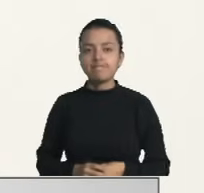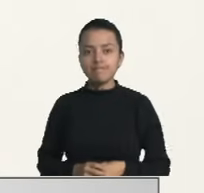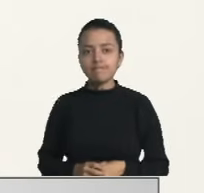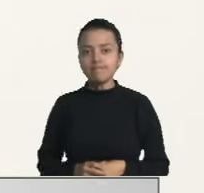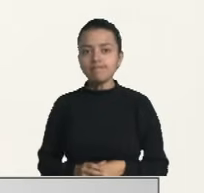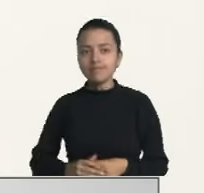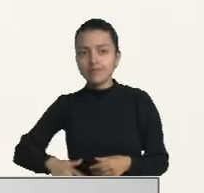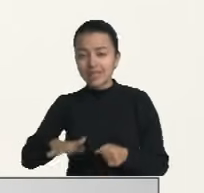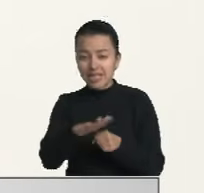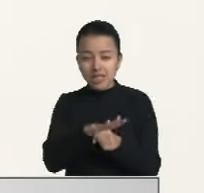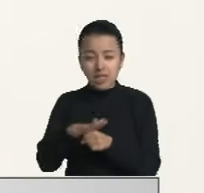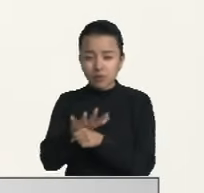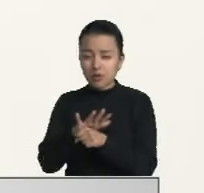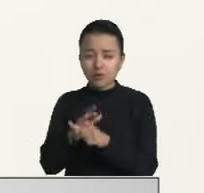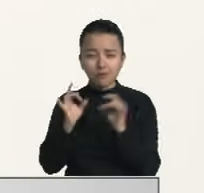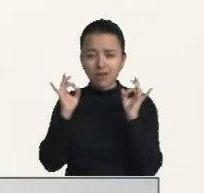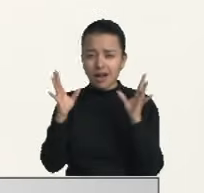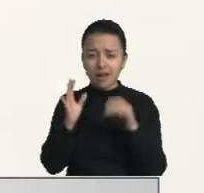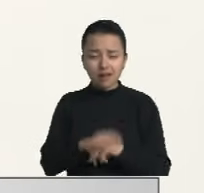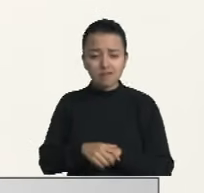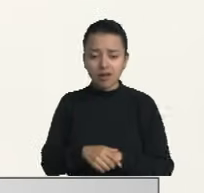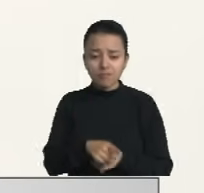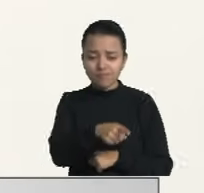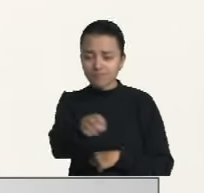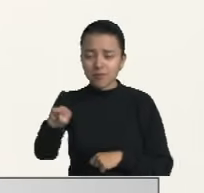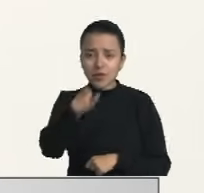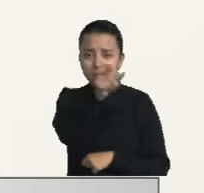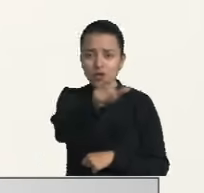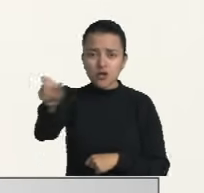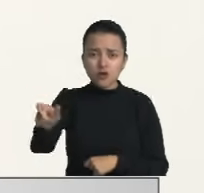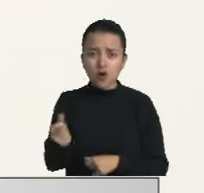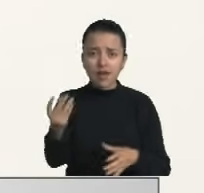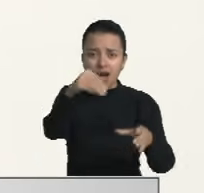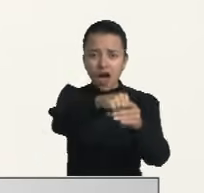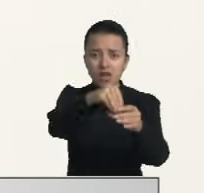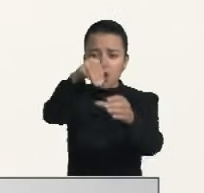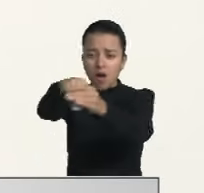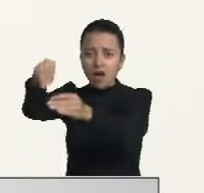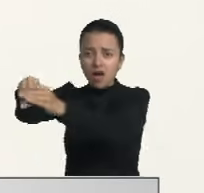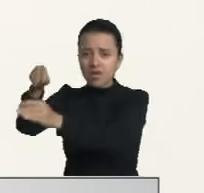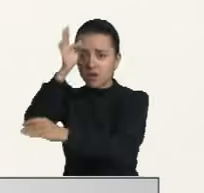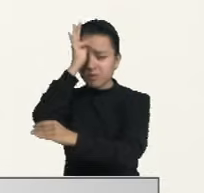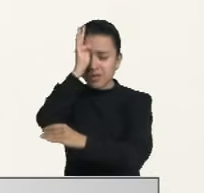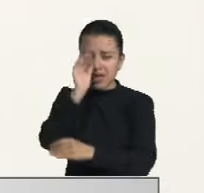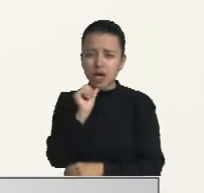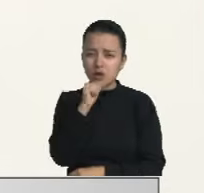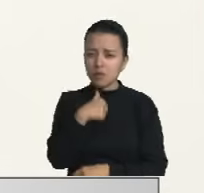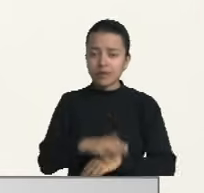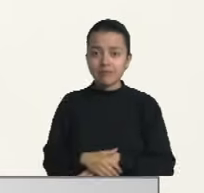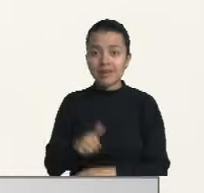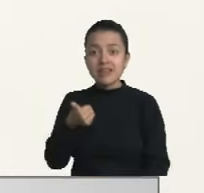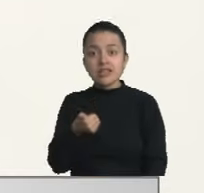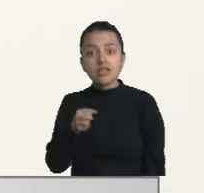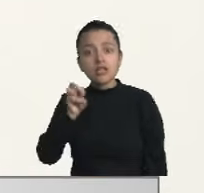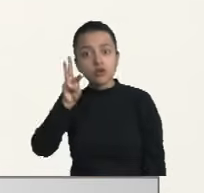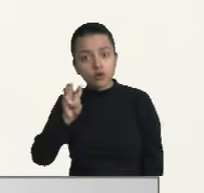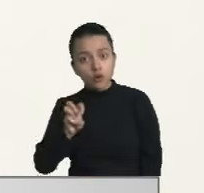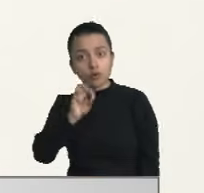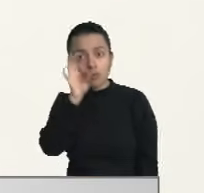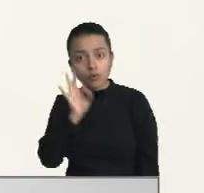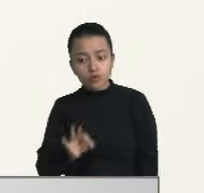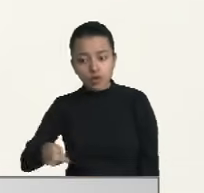instituciones, donde por no llegar los giros directos y recibir algo así como el 18% de los recursos que se